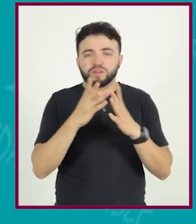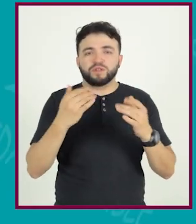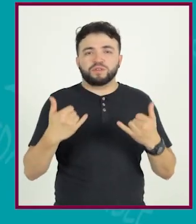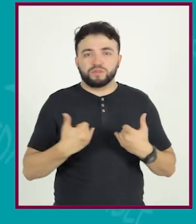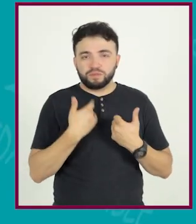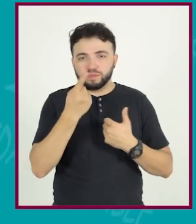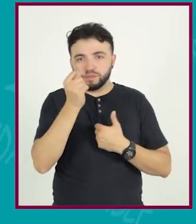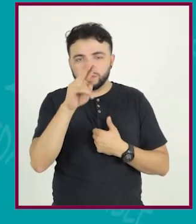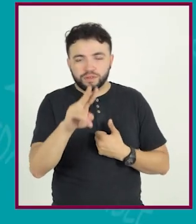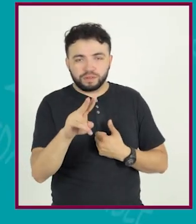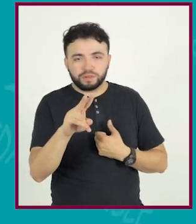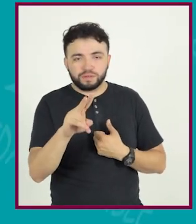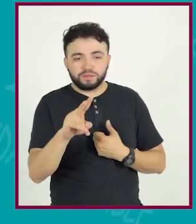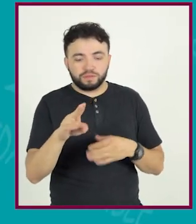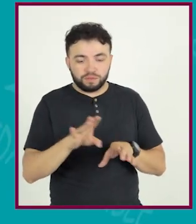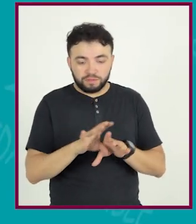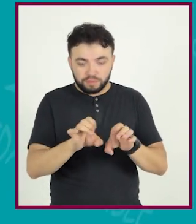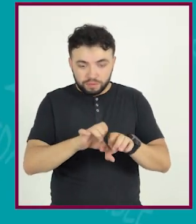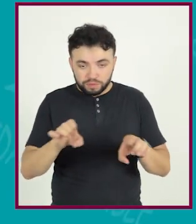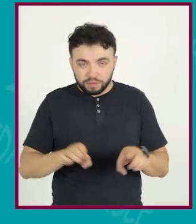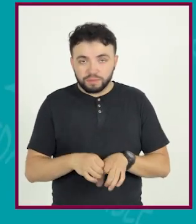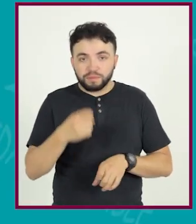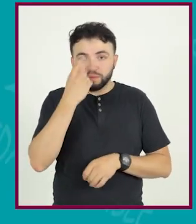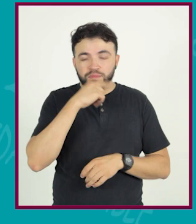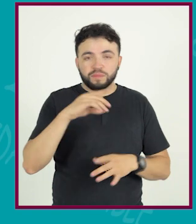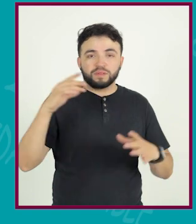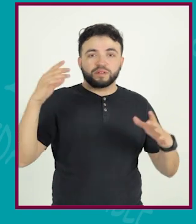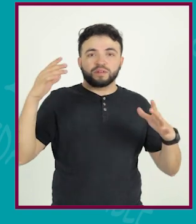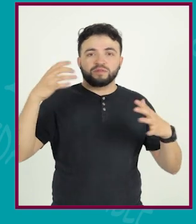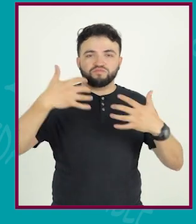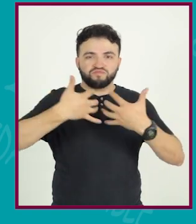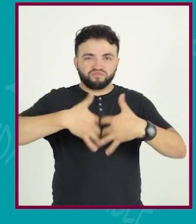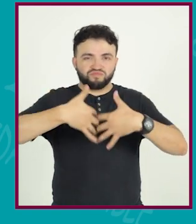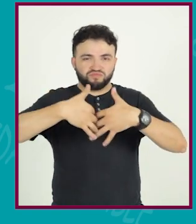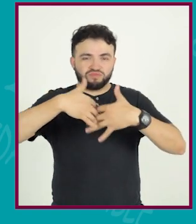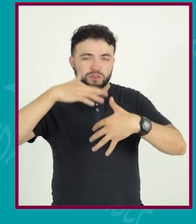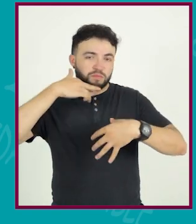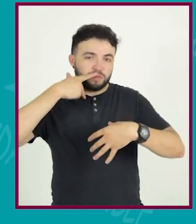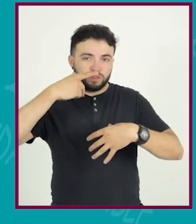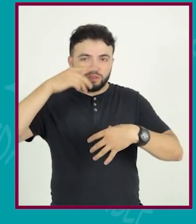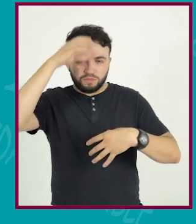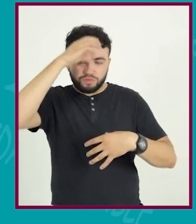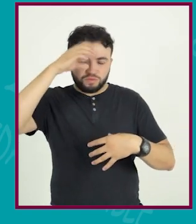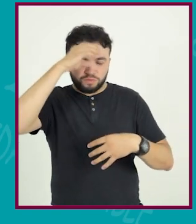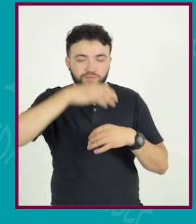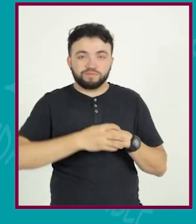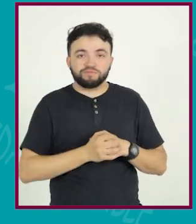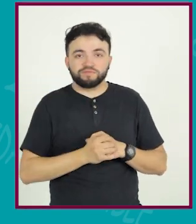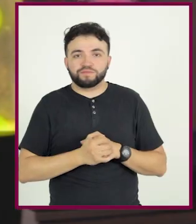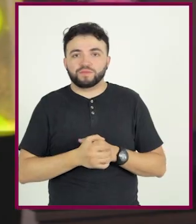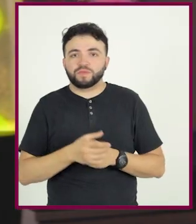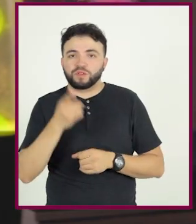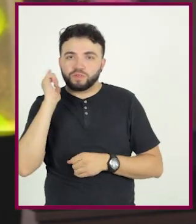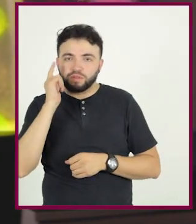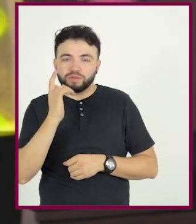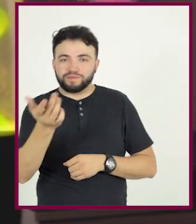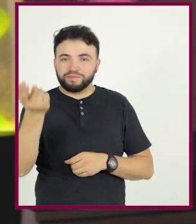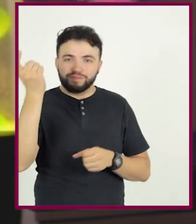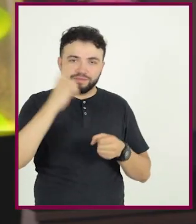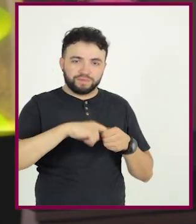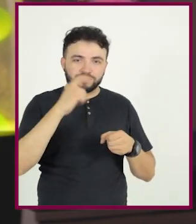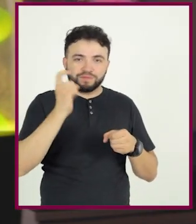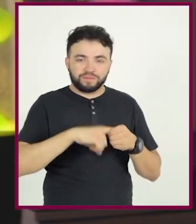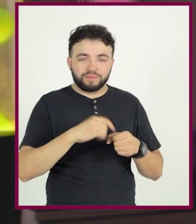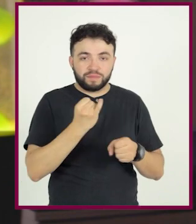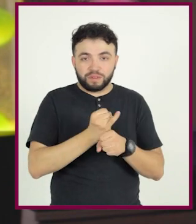TV, espacio de reflexión y construcción de conocimiento. Esperamos sus comentarios, dudas y peticiones. Ojalá la información